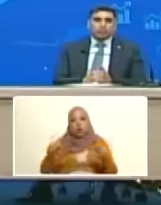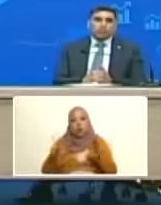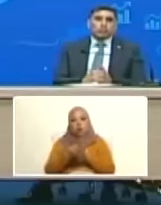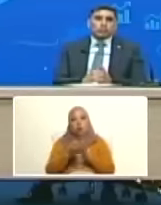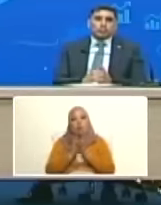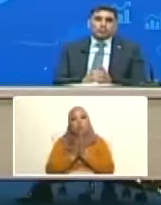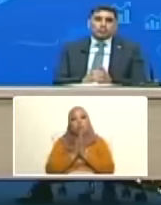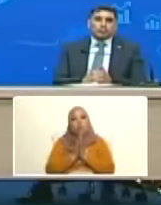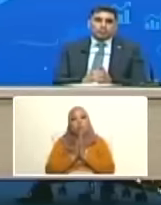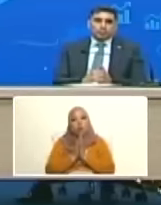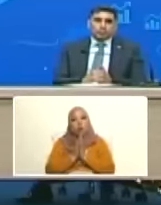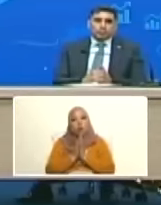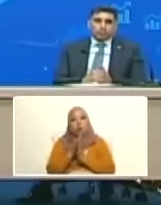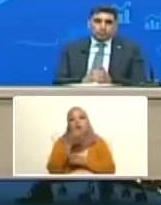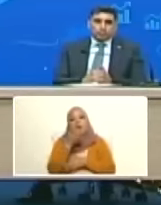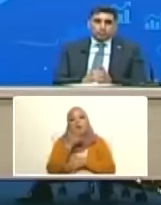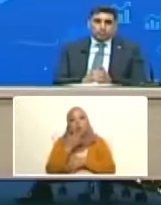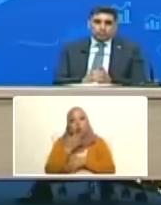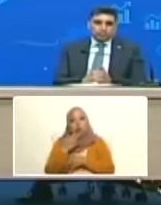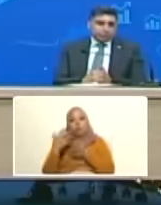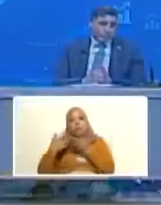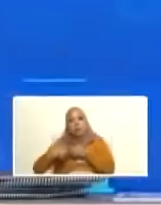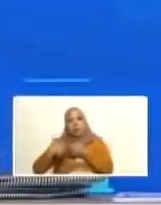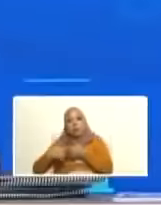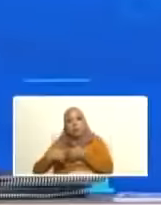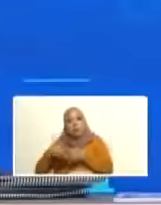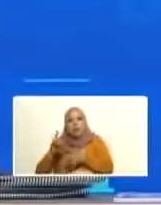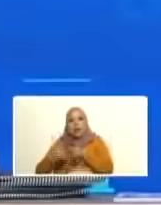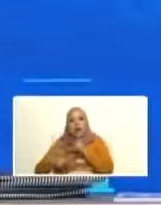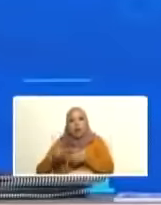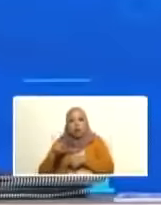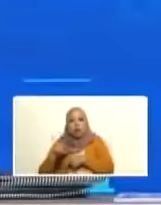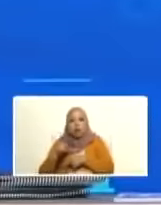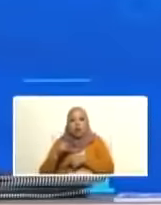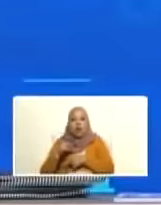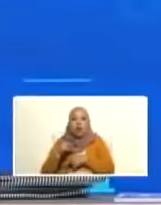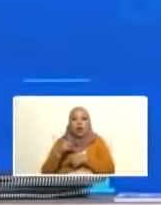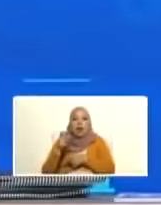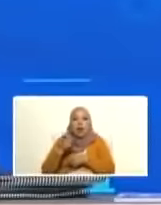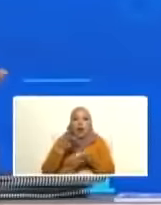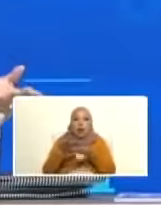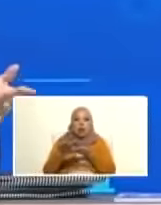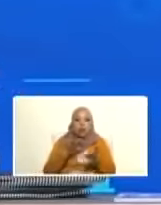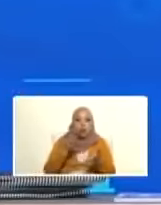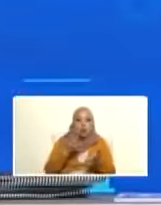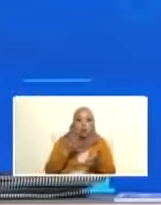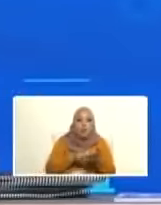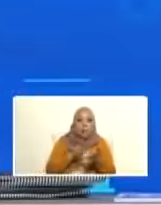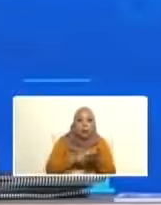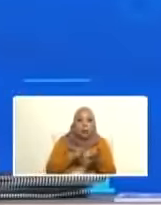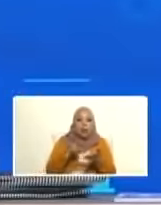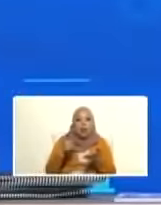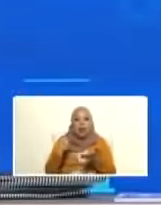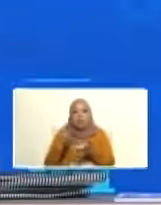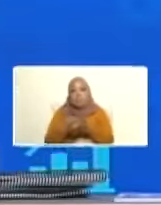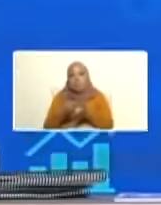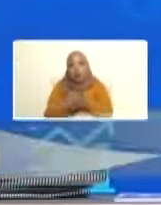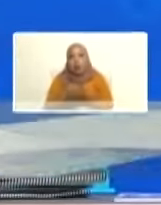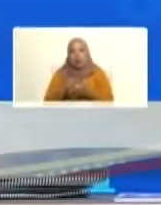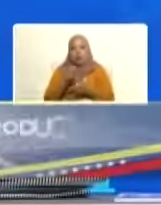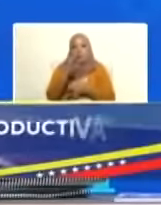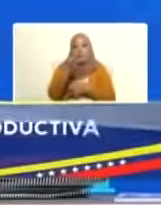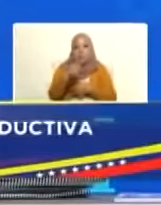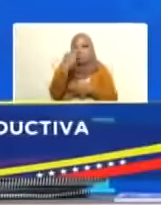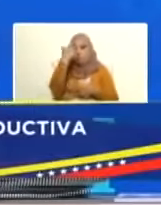favor. Gracias, presidente. Bueno, este es un decreto que ya los sectores lo conocen muy bien porque lo hemos trabajado de manera